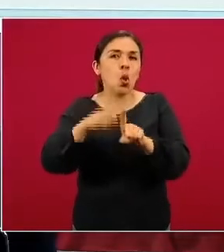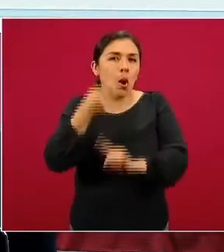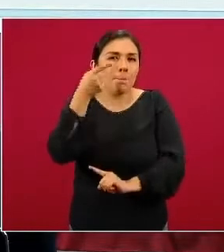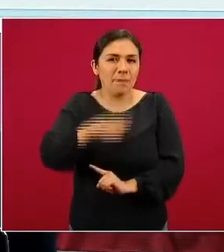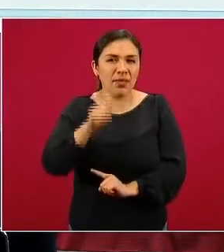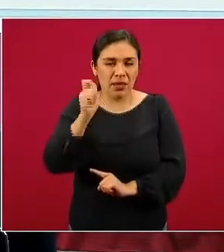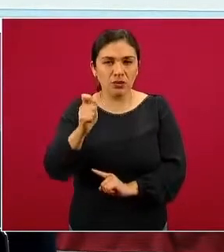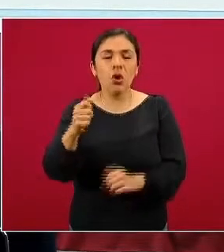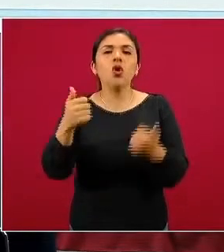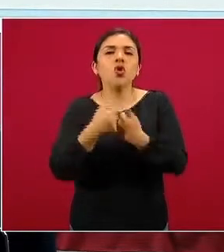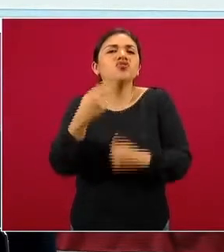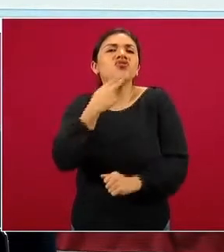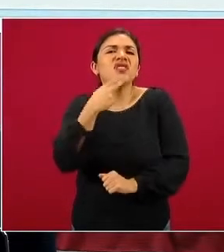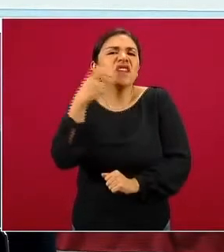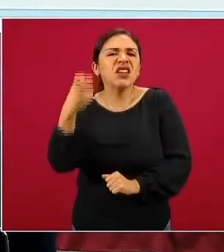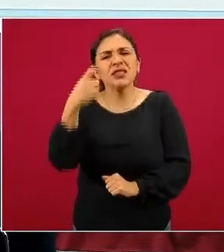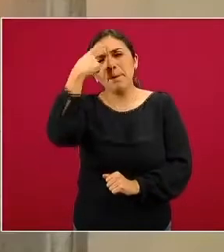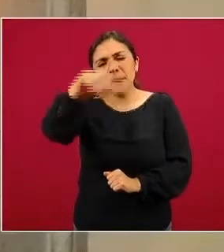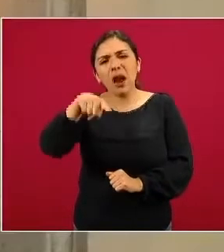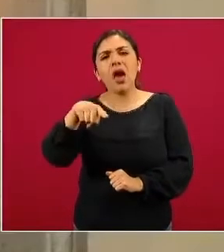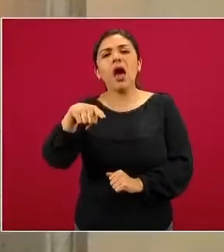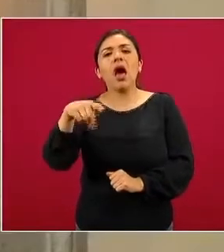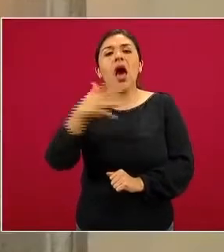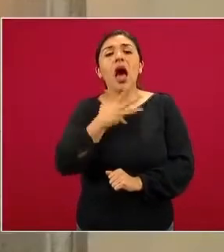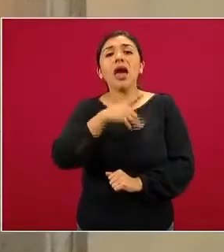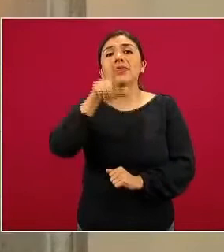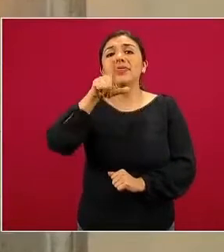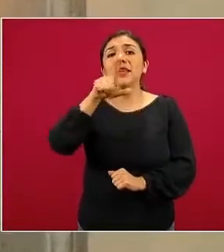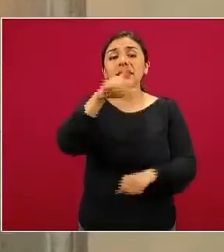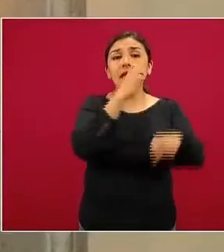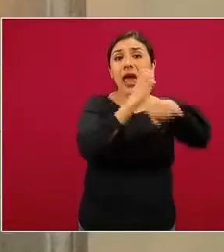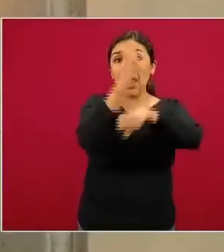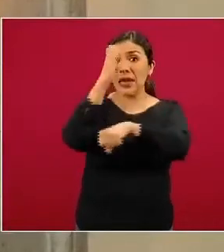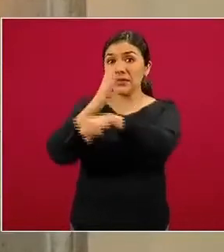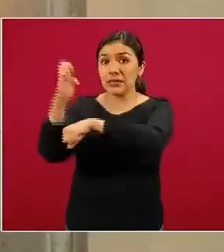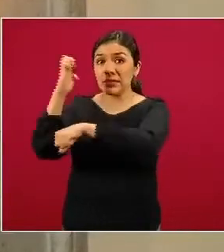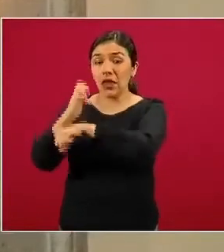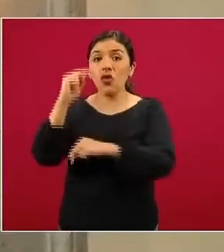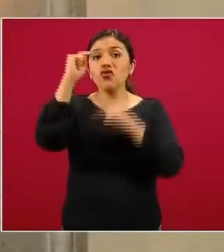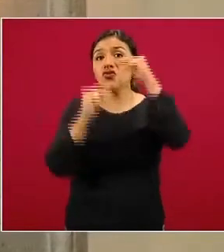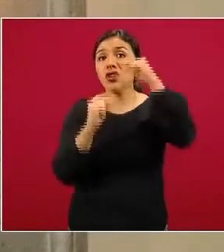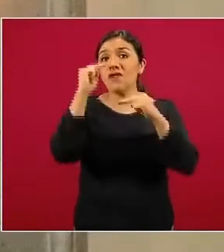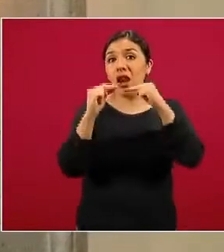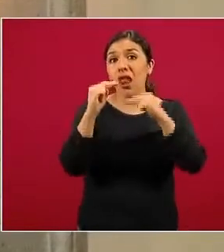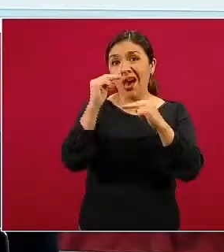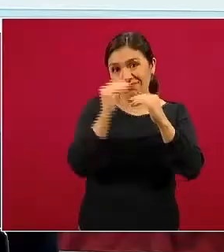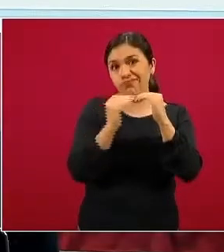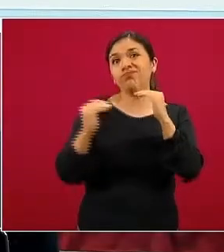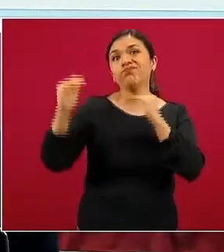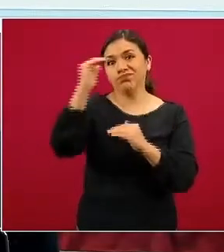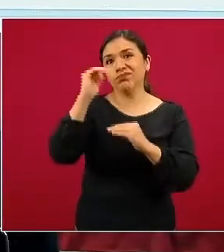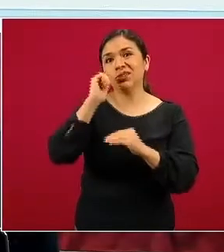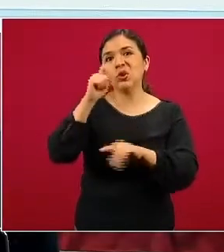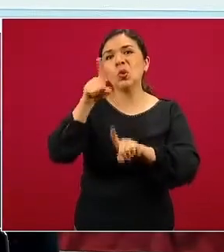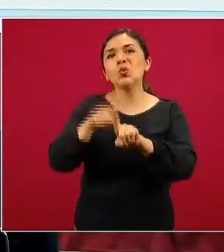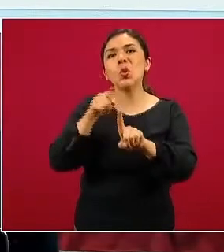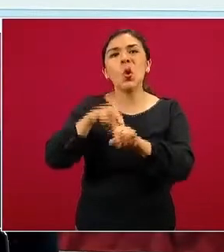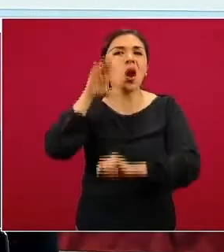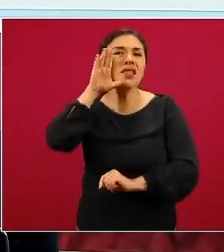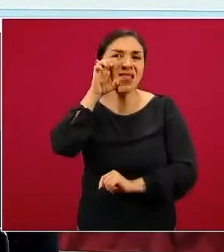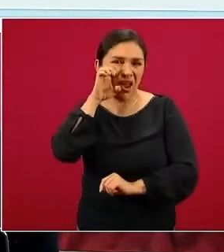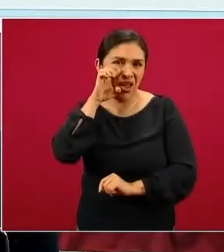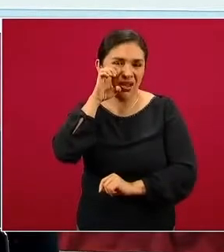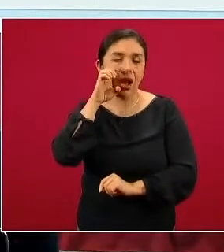este objetivo, 17 entidades federativas en nivel de riesgo alto, representado por el